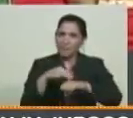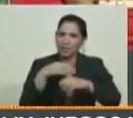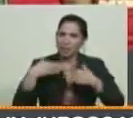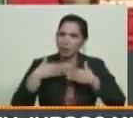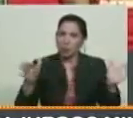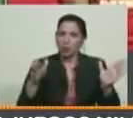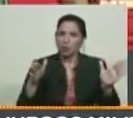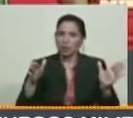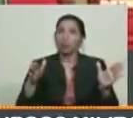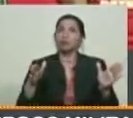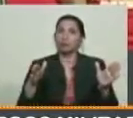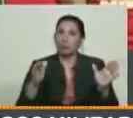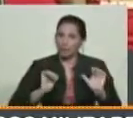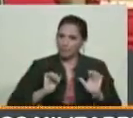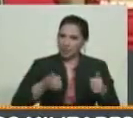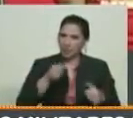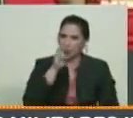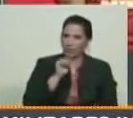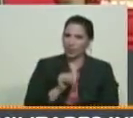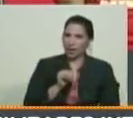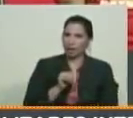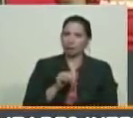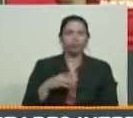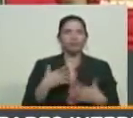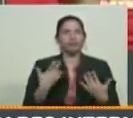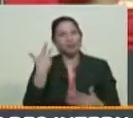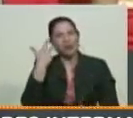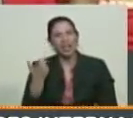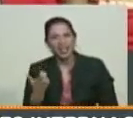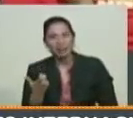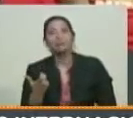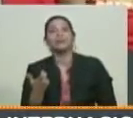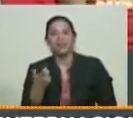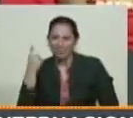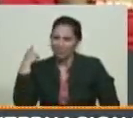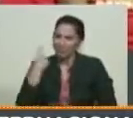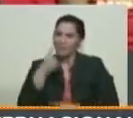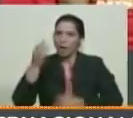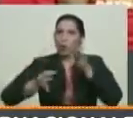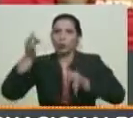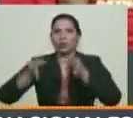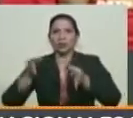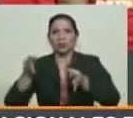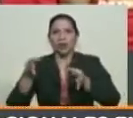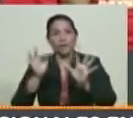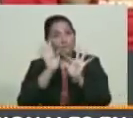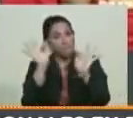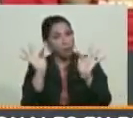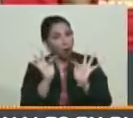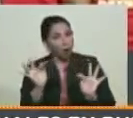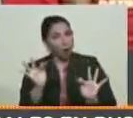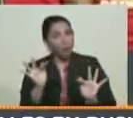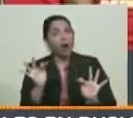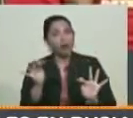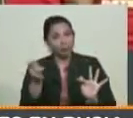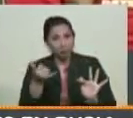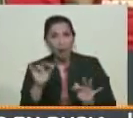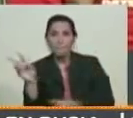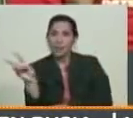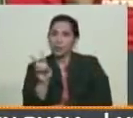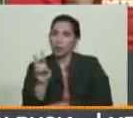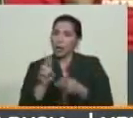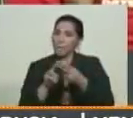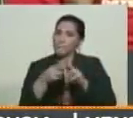la pura intención que haya justicia. Es la única manera que en Venezuela haya paz, que haya justicia